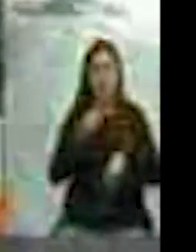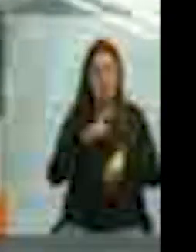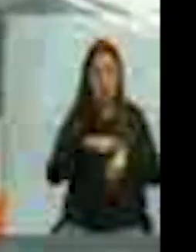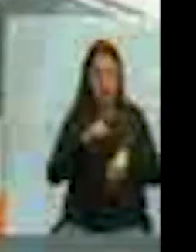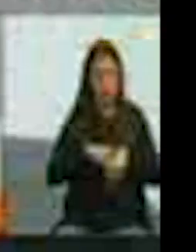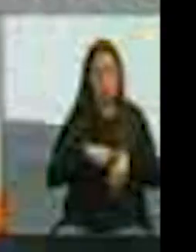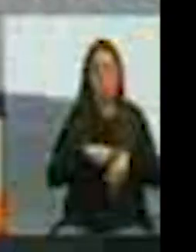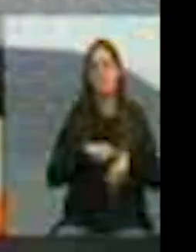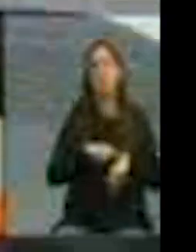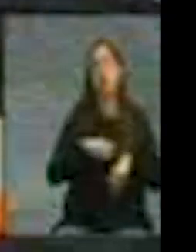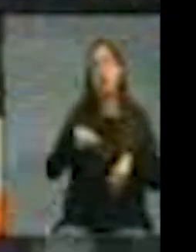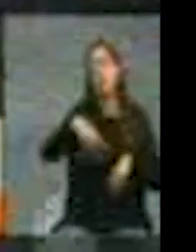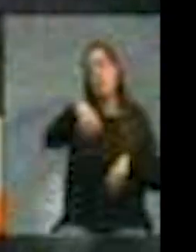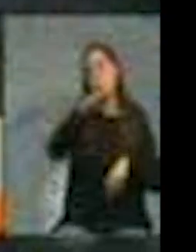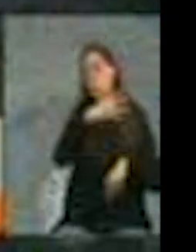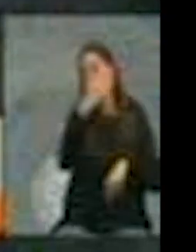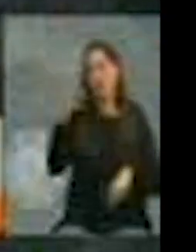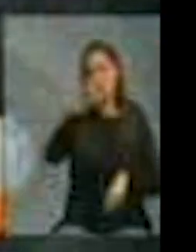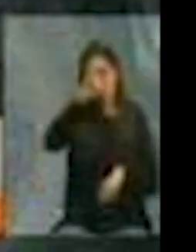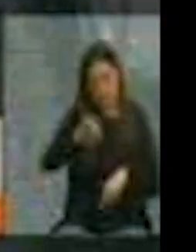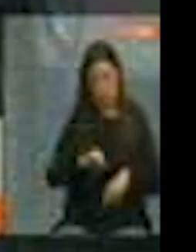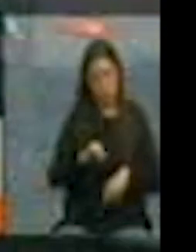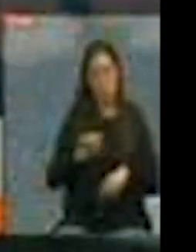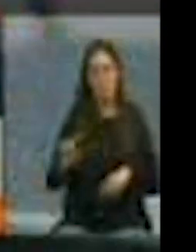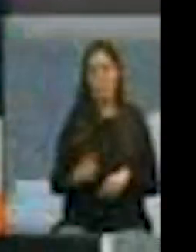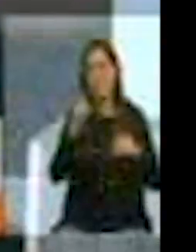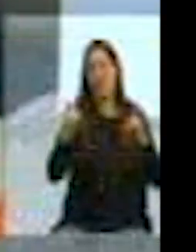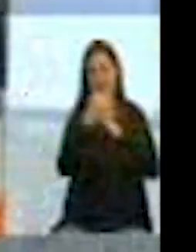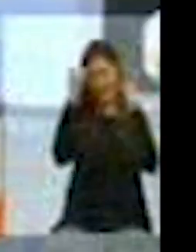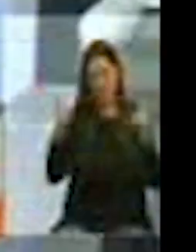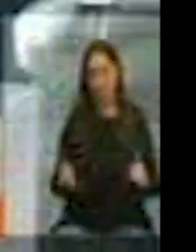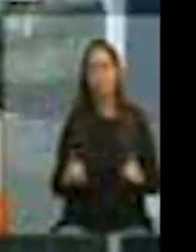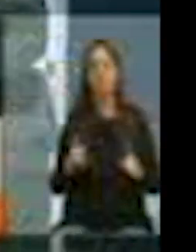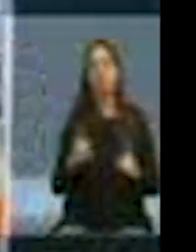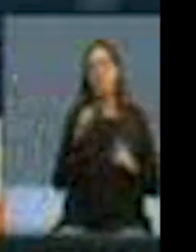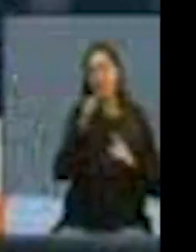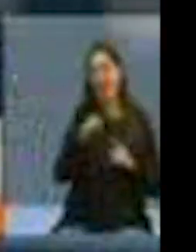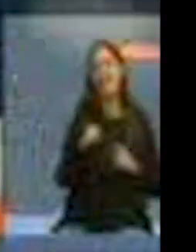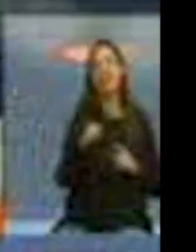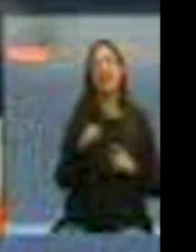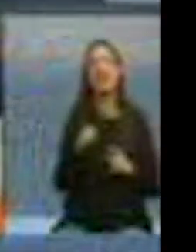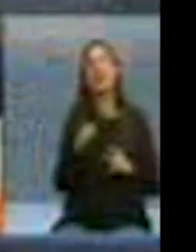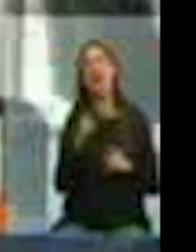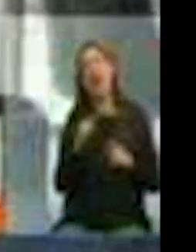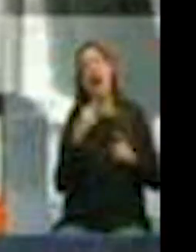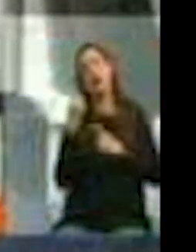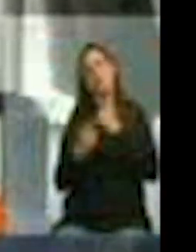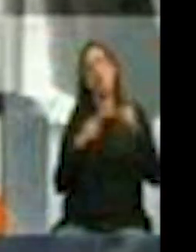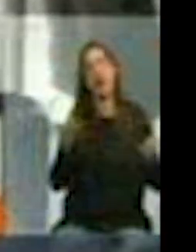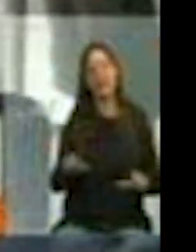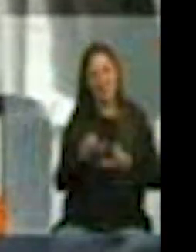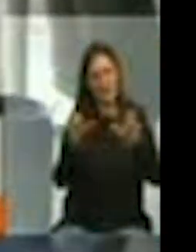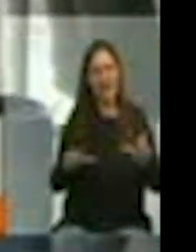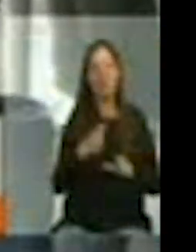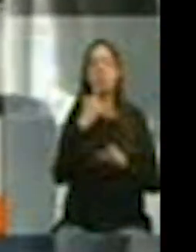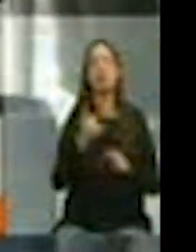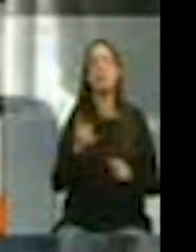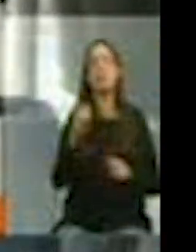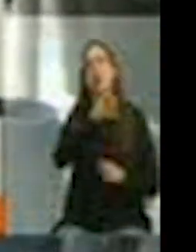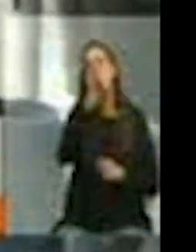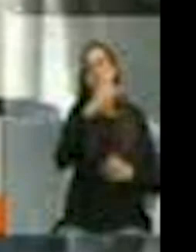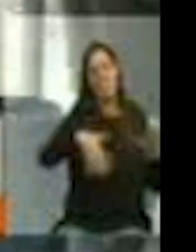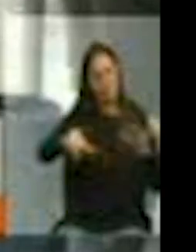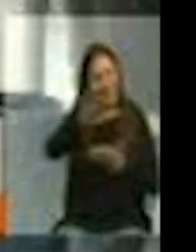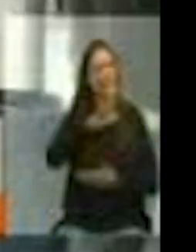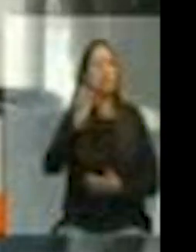día hábil del mes de mayo, en función de los anuncios que se vayan haciendo de algunas actividades, plazas públicas, si va a haber